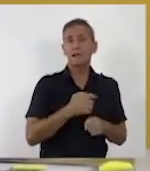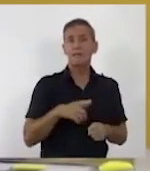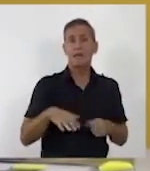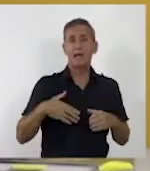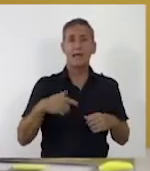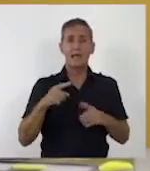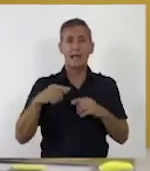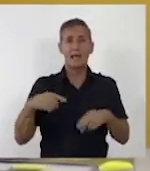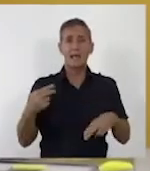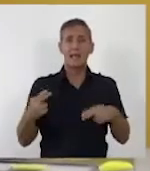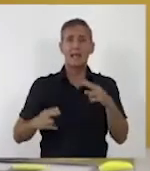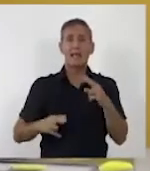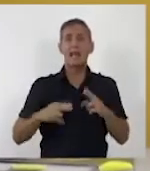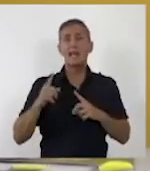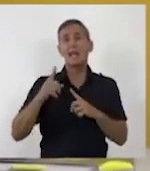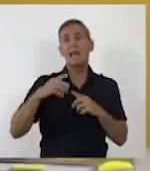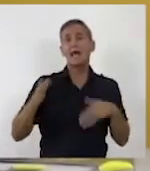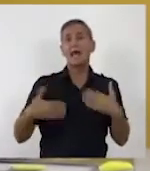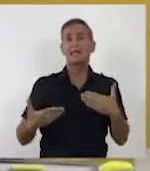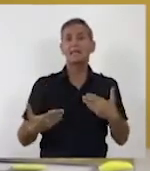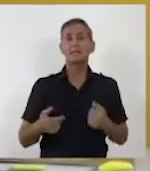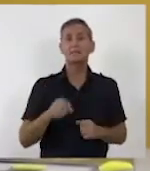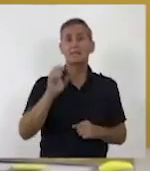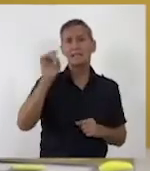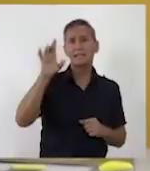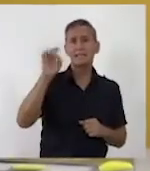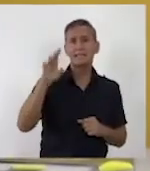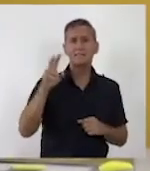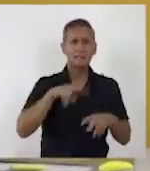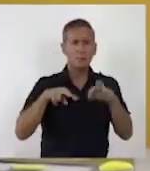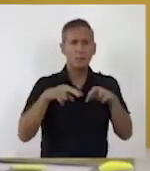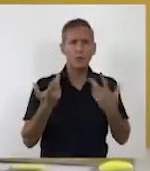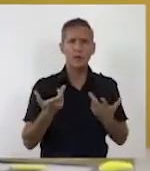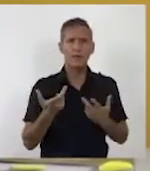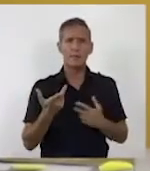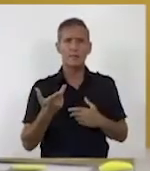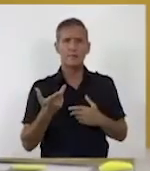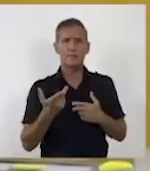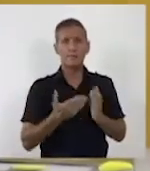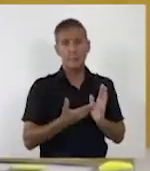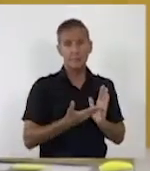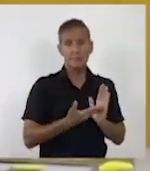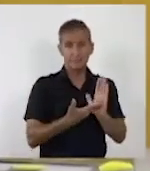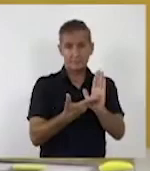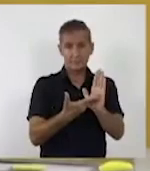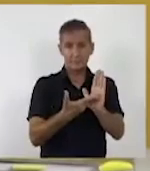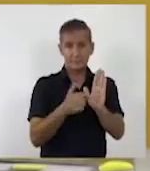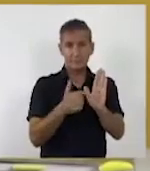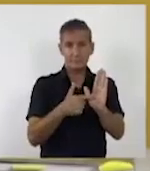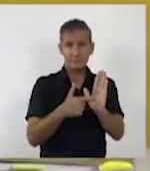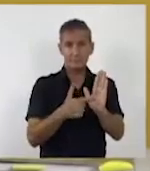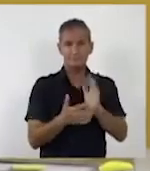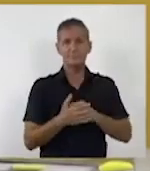la actividad 15 buscan la actividad 15 en el libro se las muestro